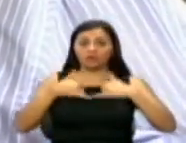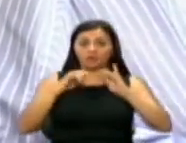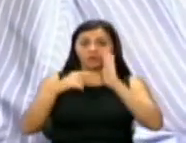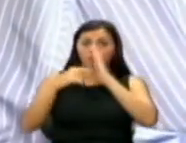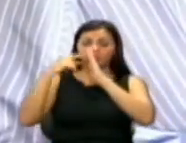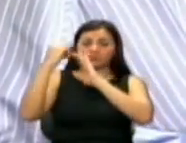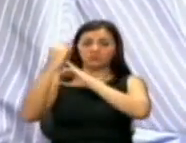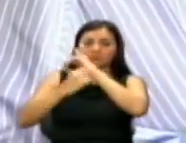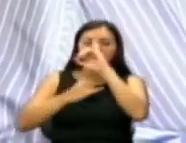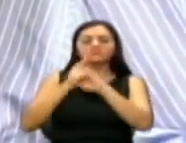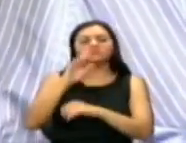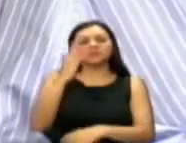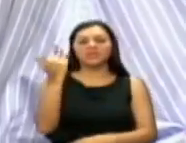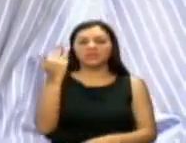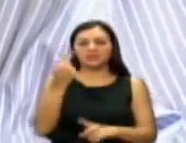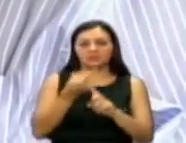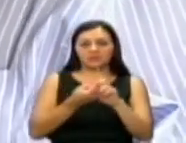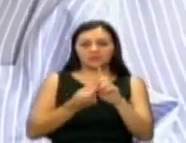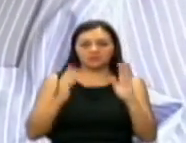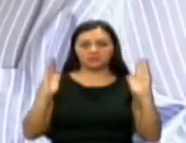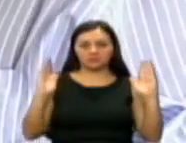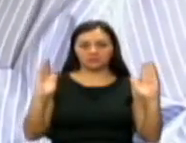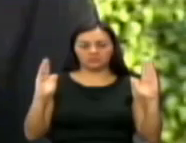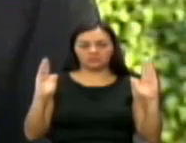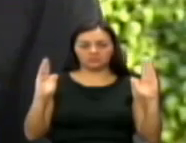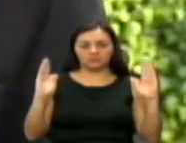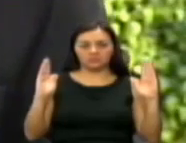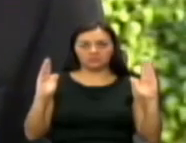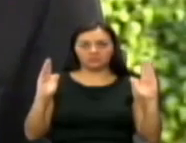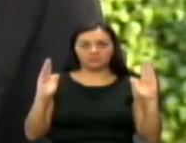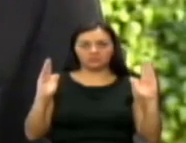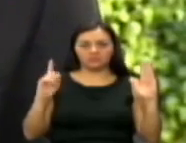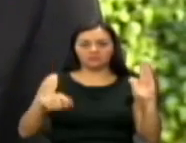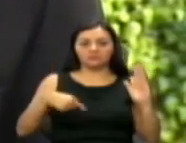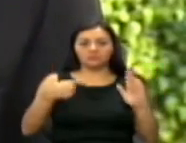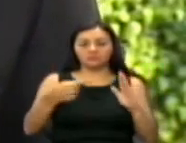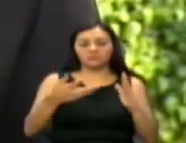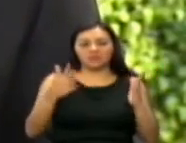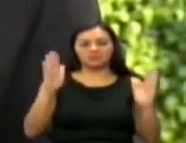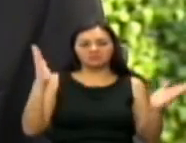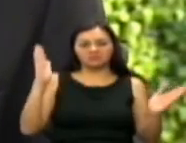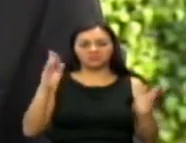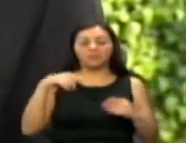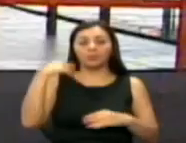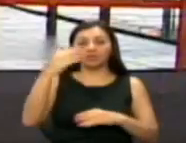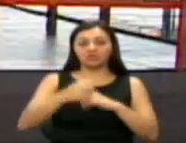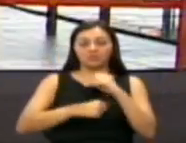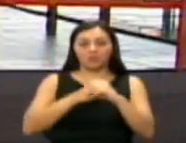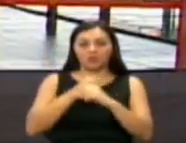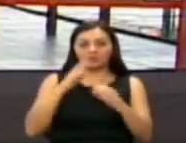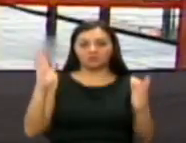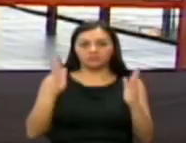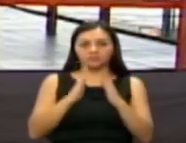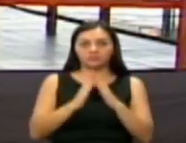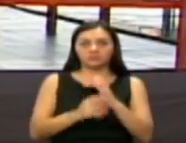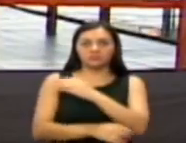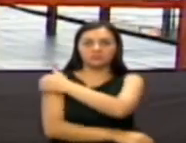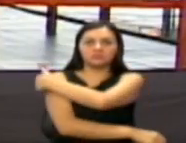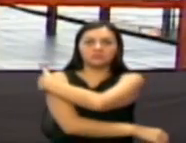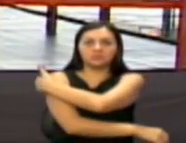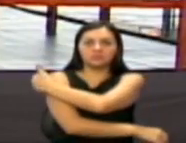en un inicio. Bueno, eran 15 meses, ¿no? Sí, se van a evaluar a mediados del próximo mes. Sí, presidente. Del próximo año, perdón. Presidente, para no salir del tema, un